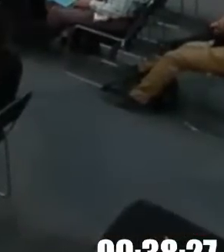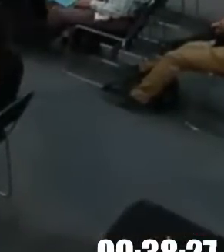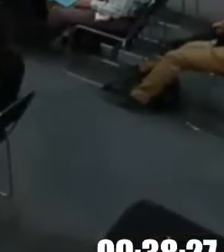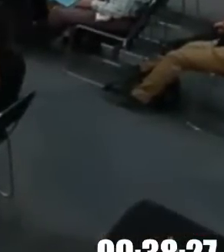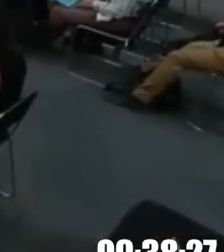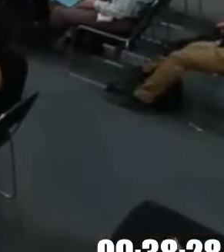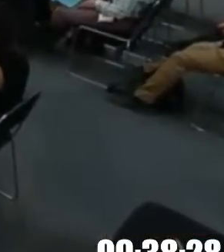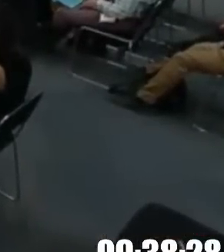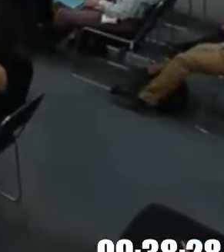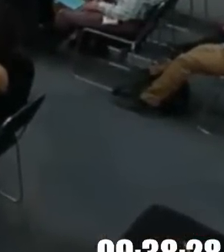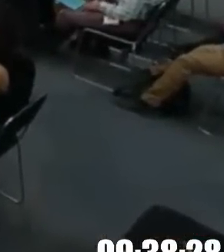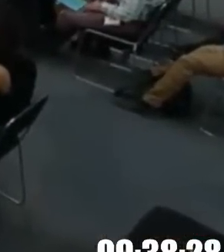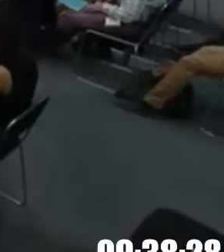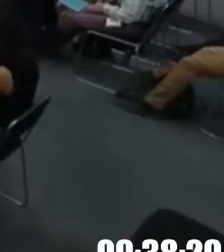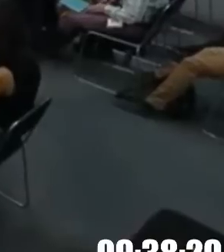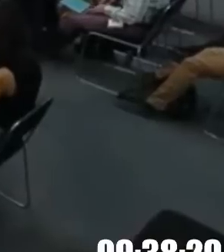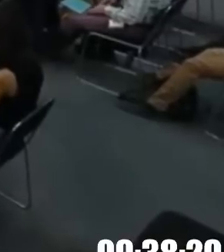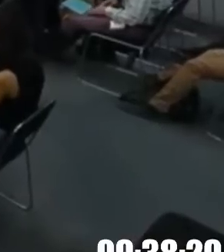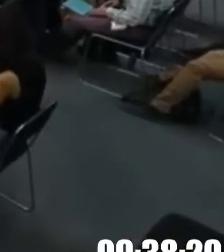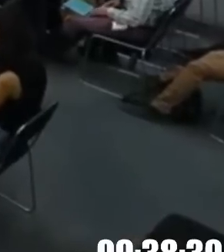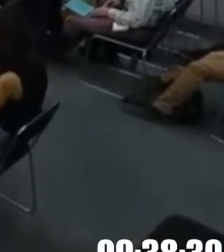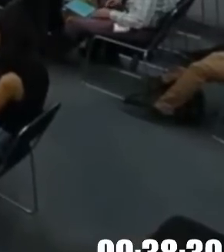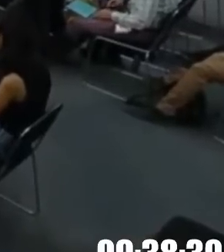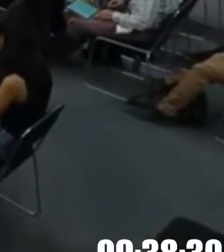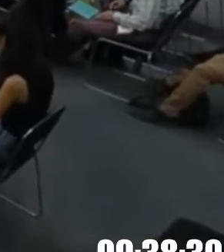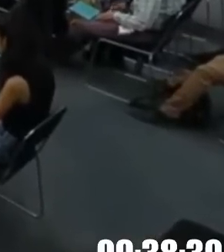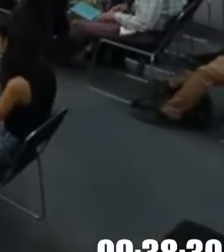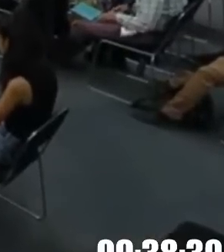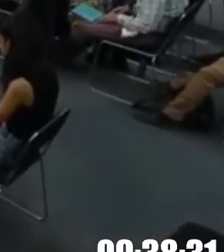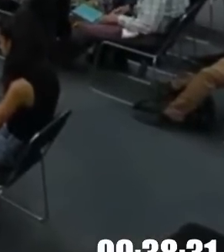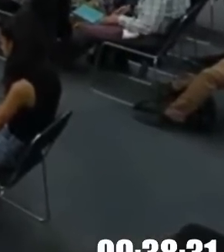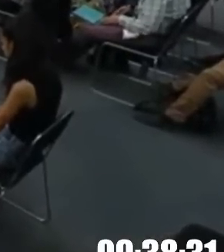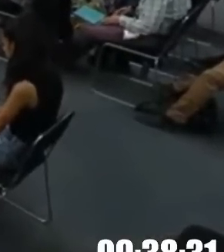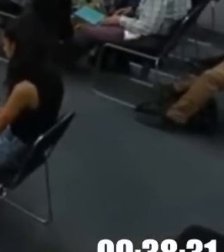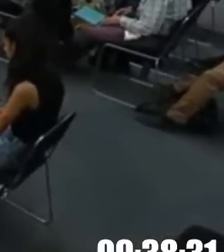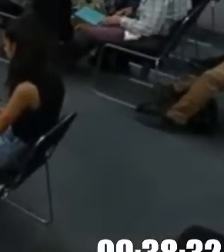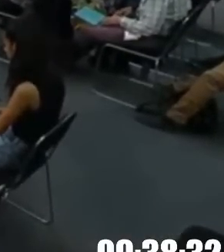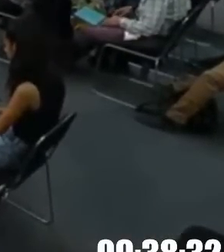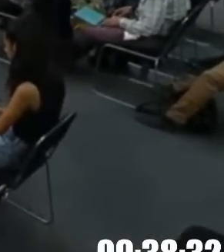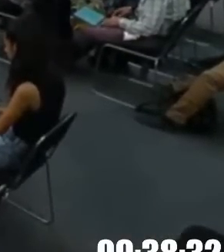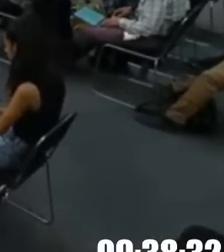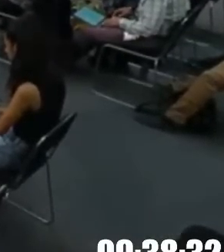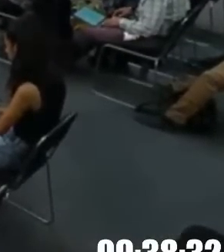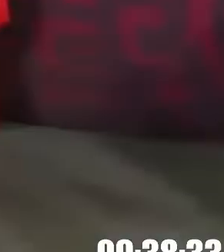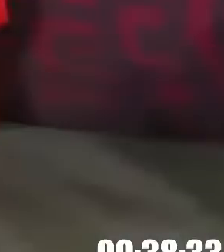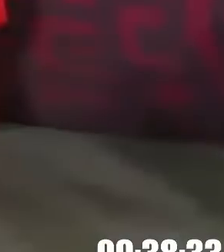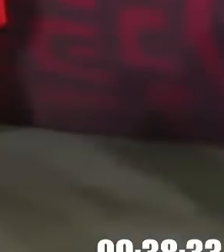válido de que se hayan perdido vidas